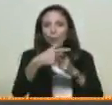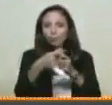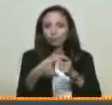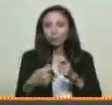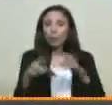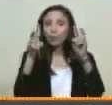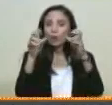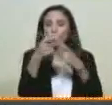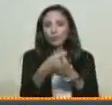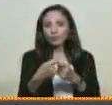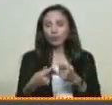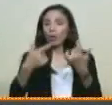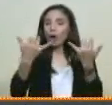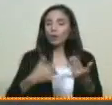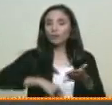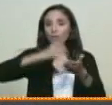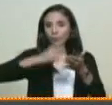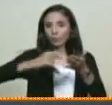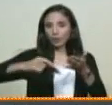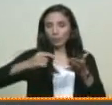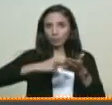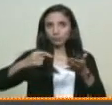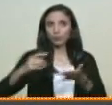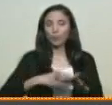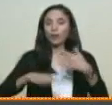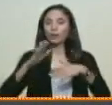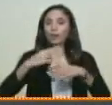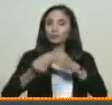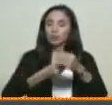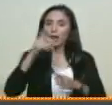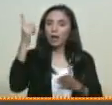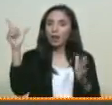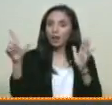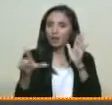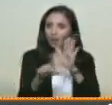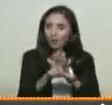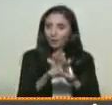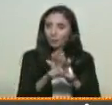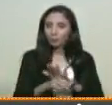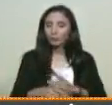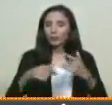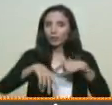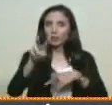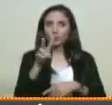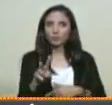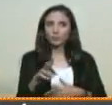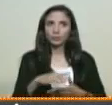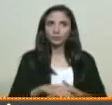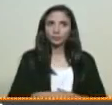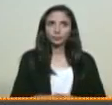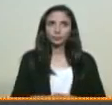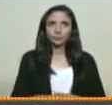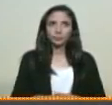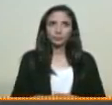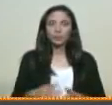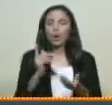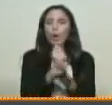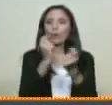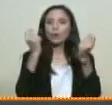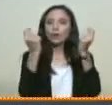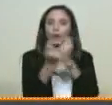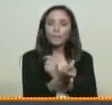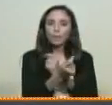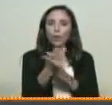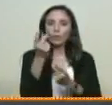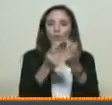a firmarla en este momento para que sea decreto de la República Bolivariana de Venezuela. Reconversión monetaria.